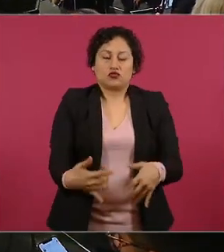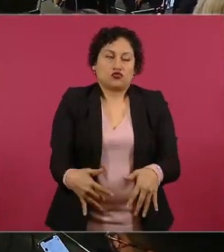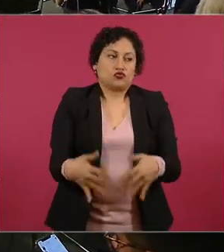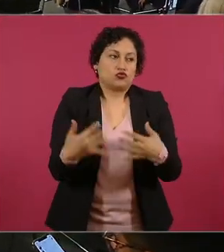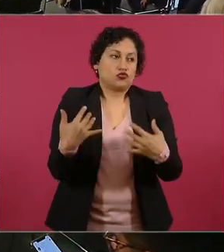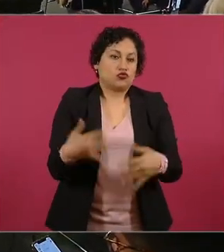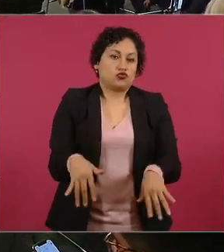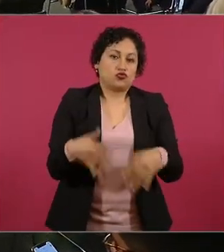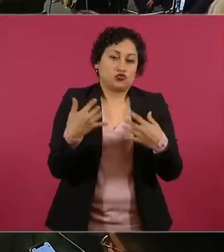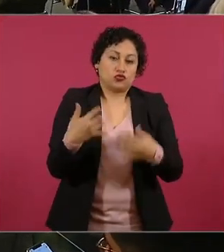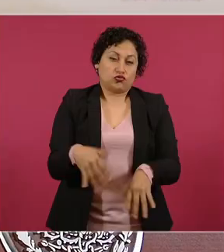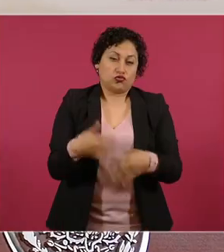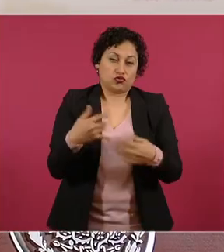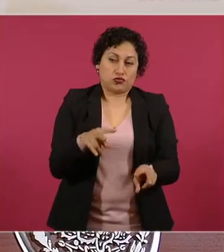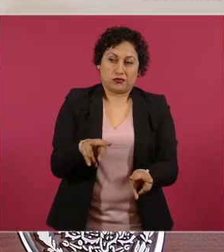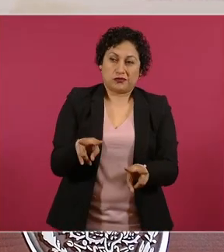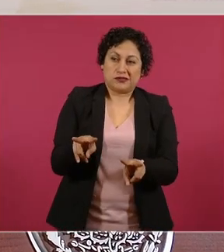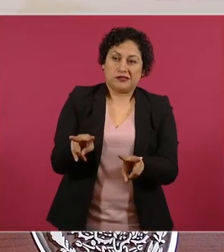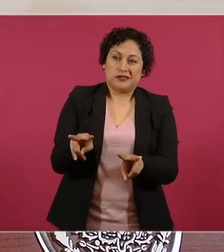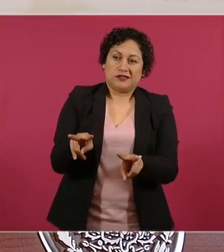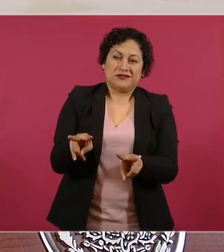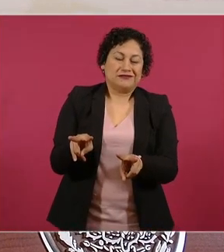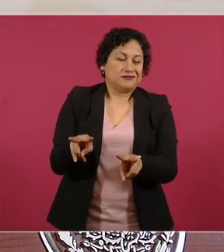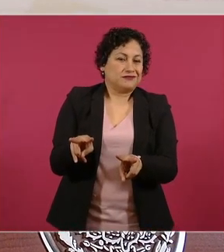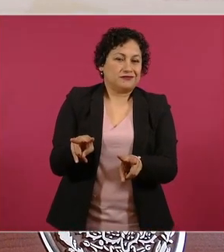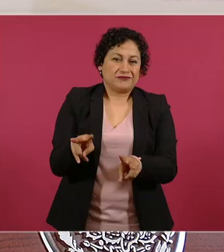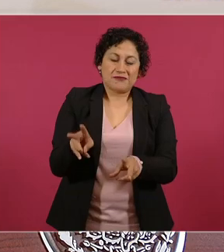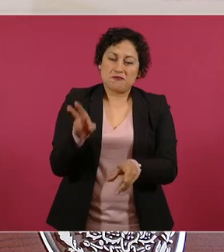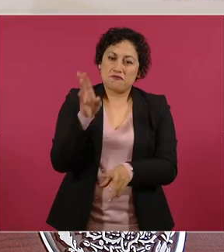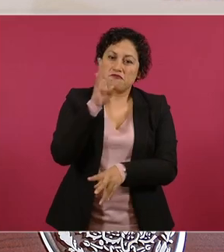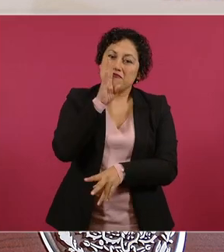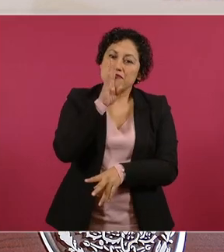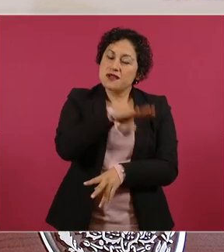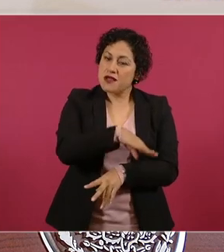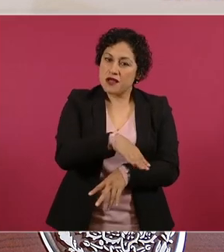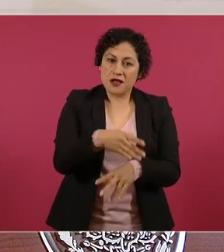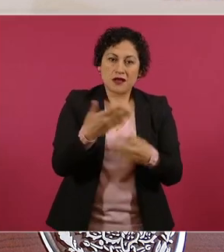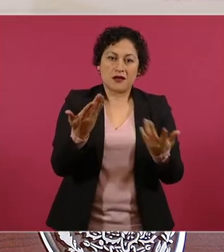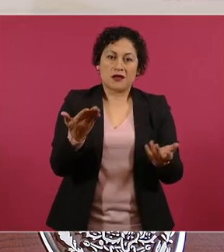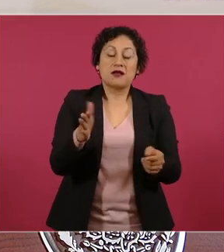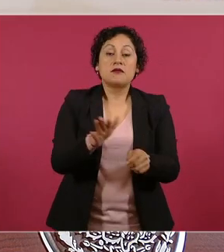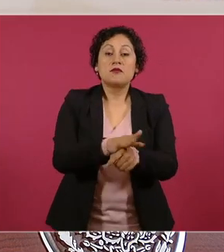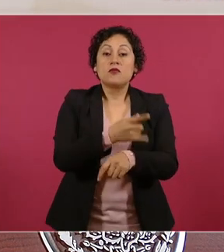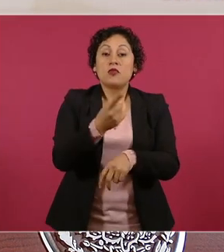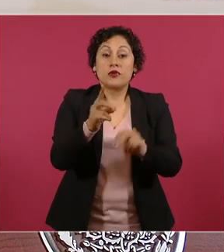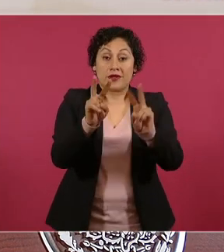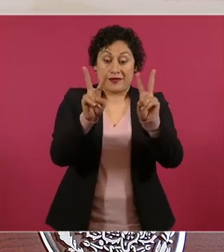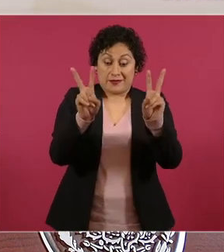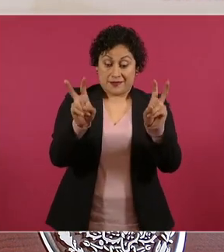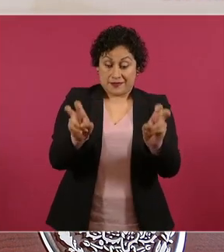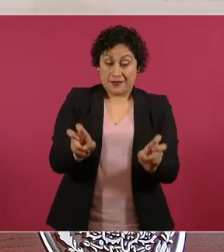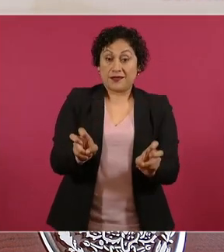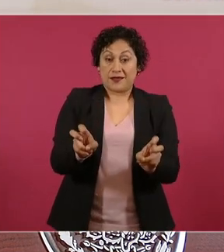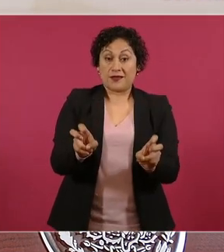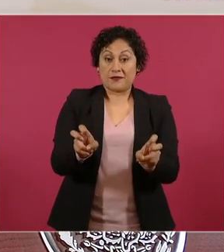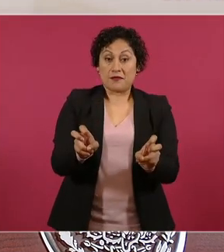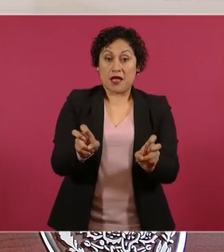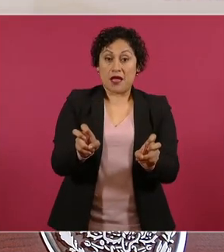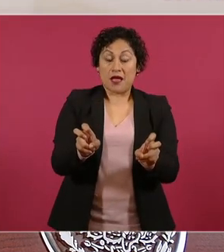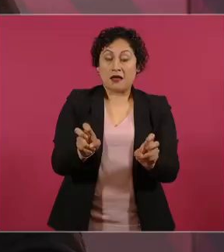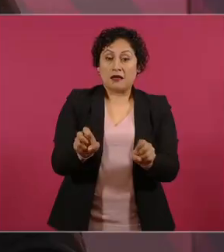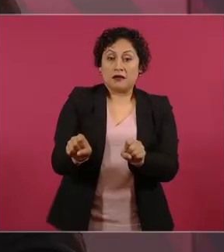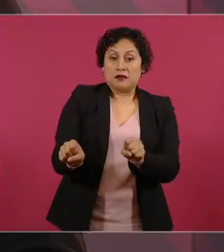realmente reprobable en todo sentido. Se trata de la vida en momentos tan